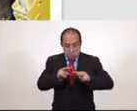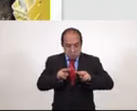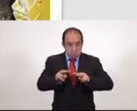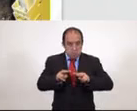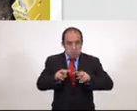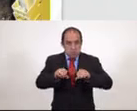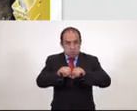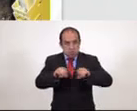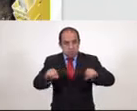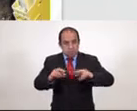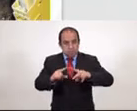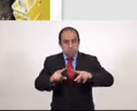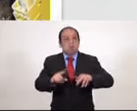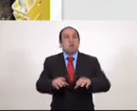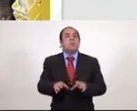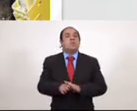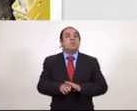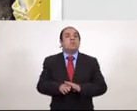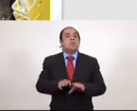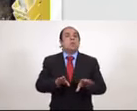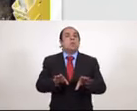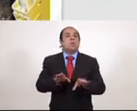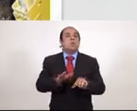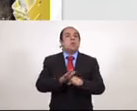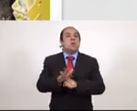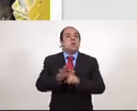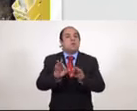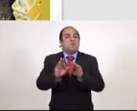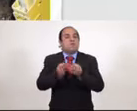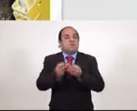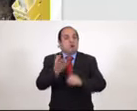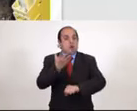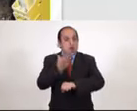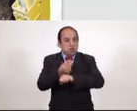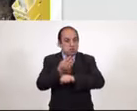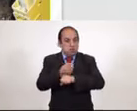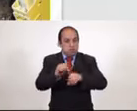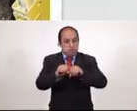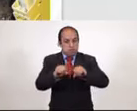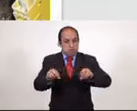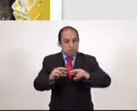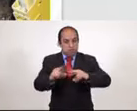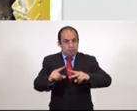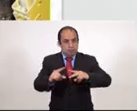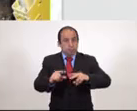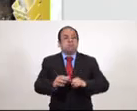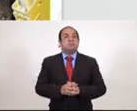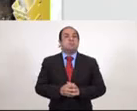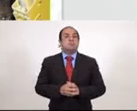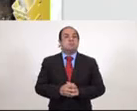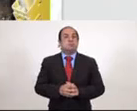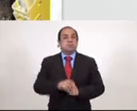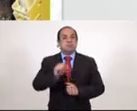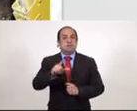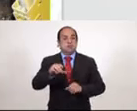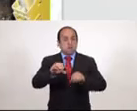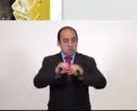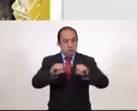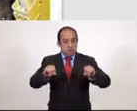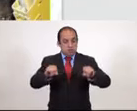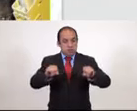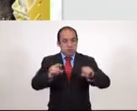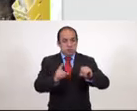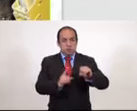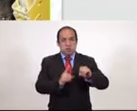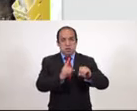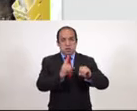sobre el procedimiento de reparación de esta falla. El lomo del tubo, la parte alta del tubo, se encuentra